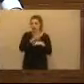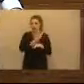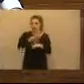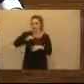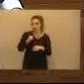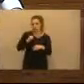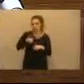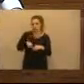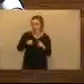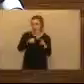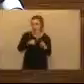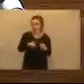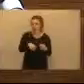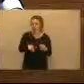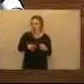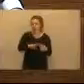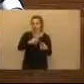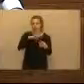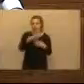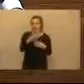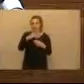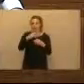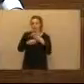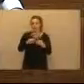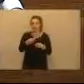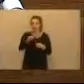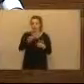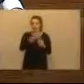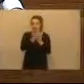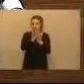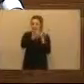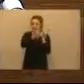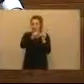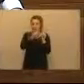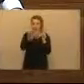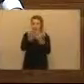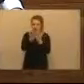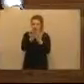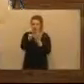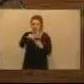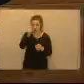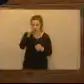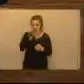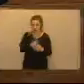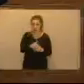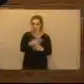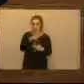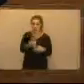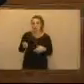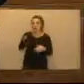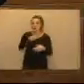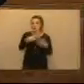para implantar los estudios superiores de gaita en el Conservatorio Martínez Torner de Oviedo. Aunque, repito, no hay